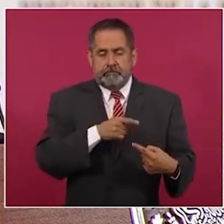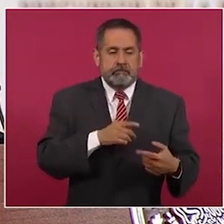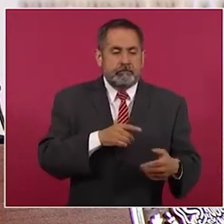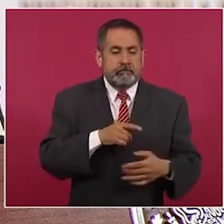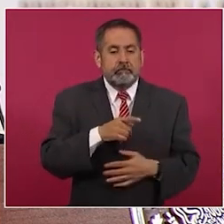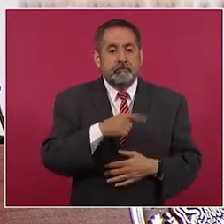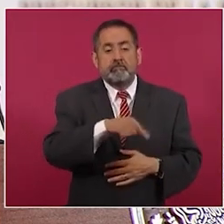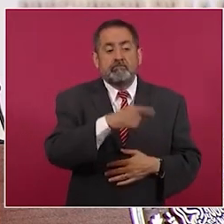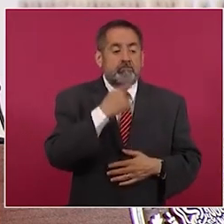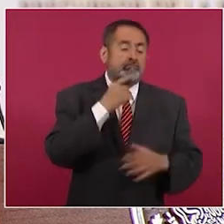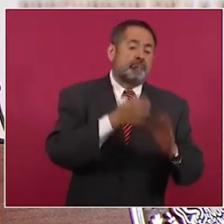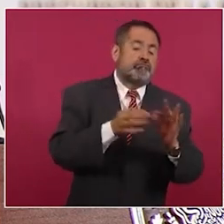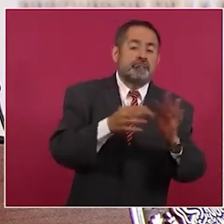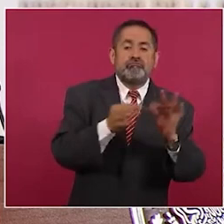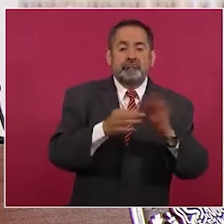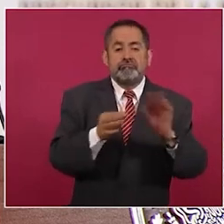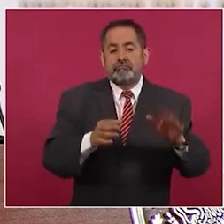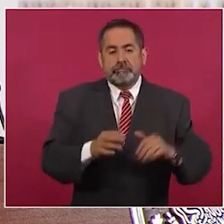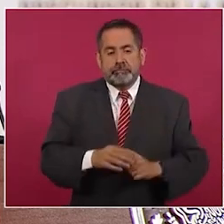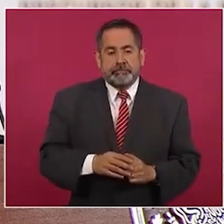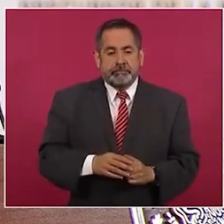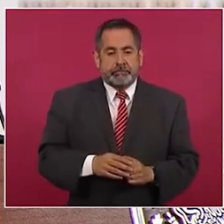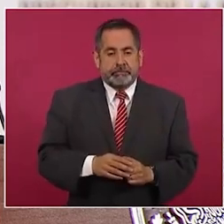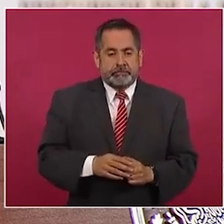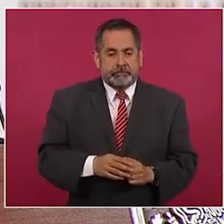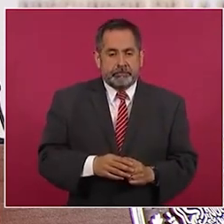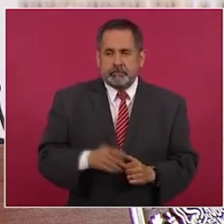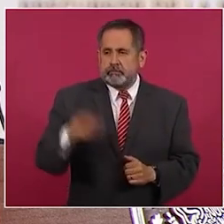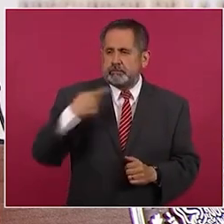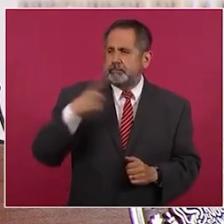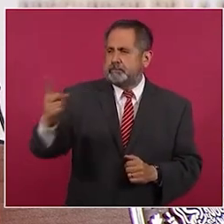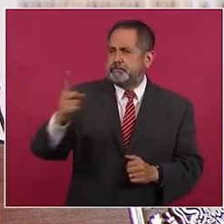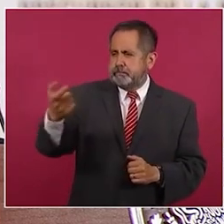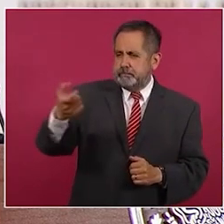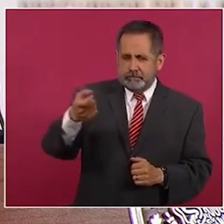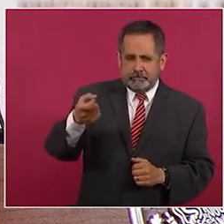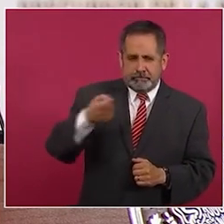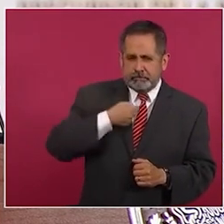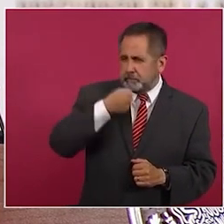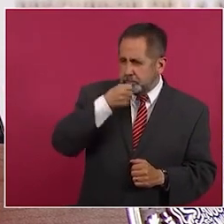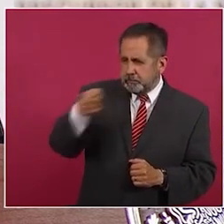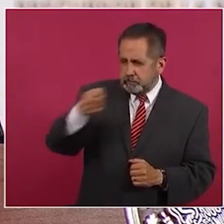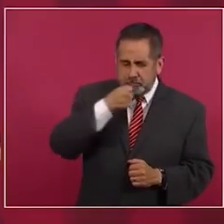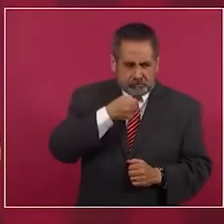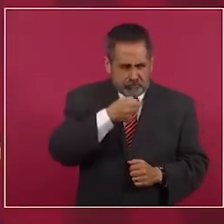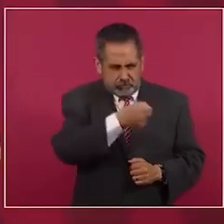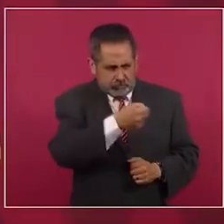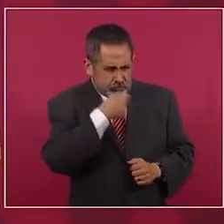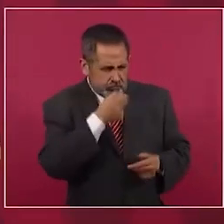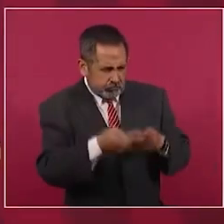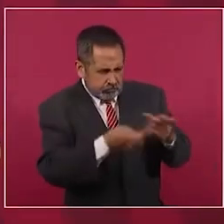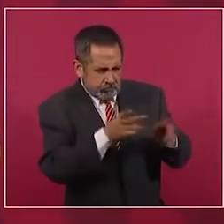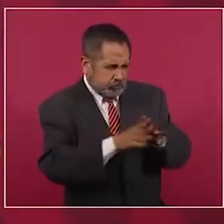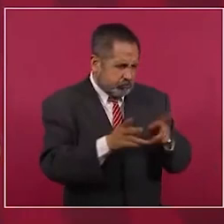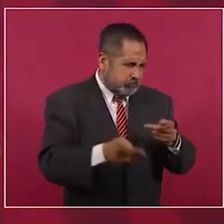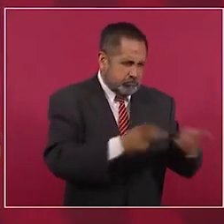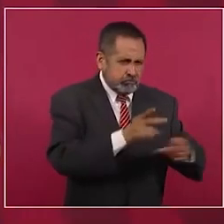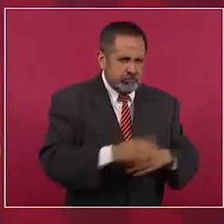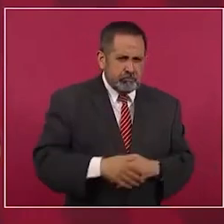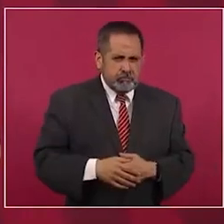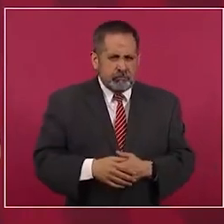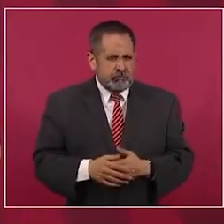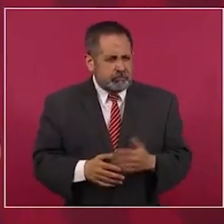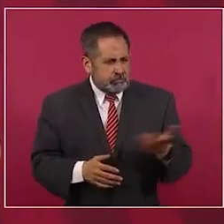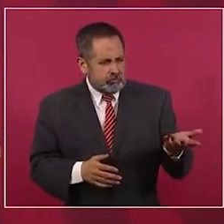le decían a un lo que estaba entrevistando, porque los estaba cuestionando, y ¿por qué no